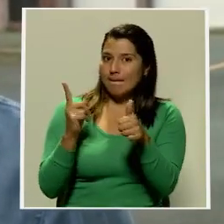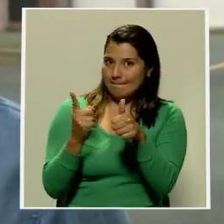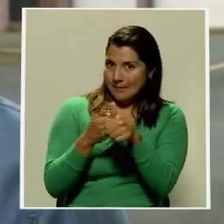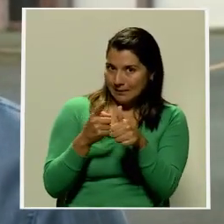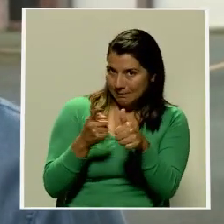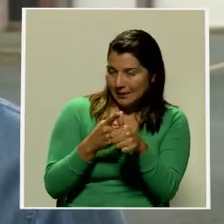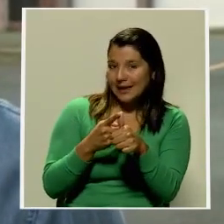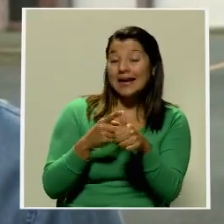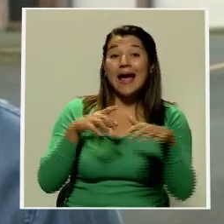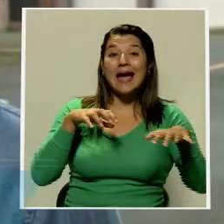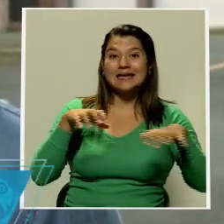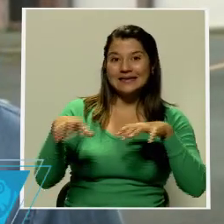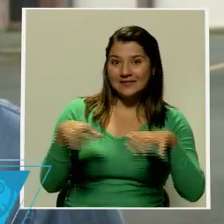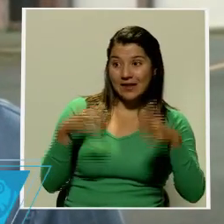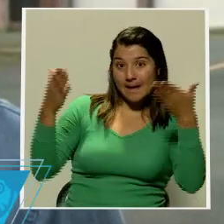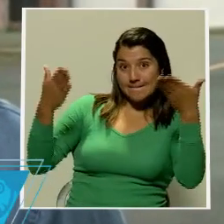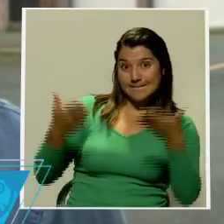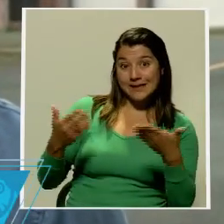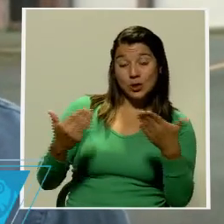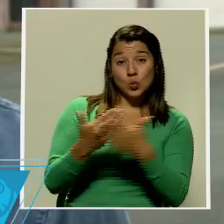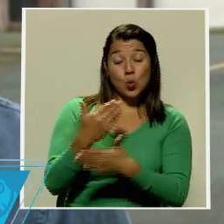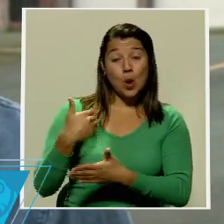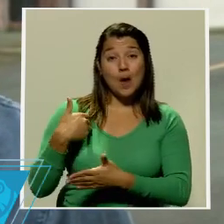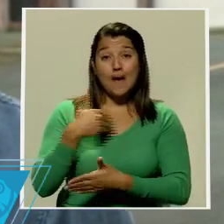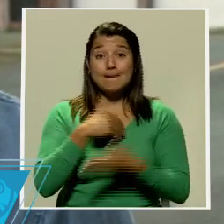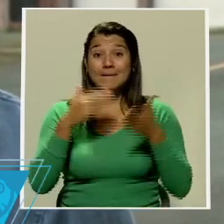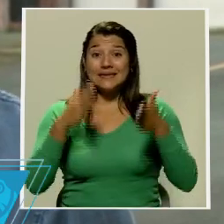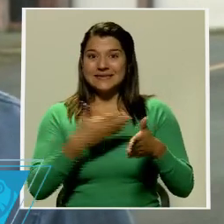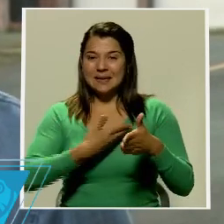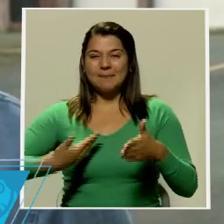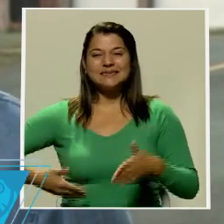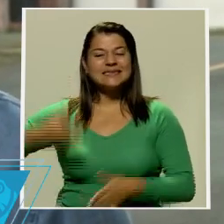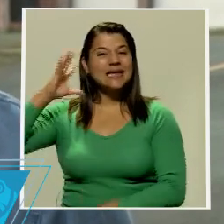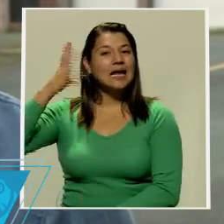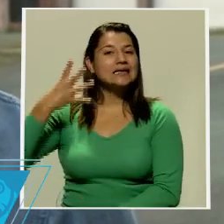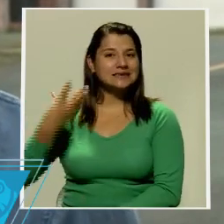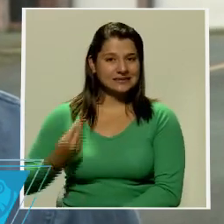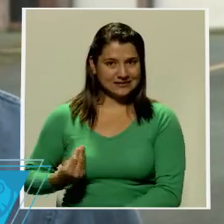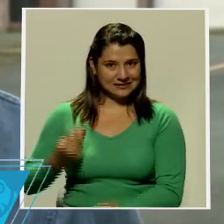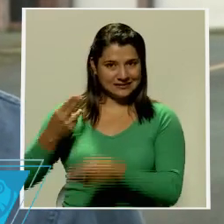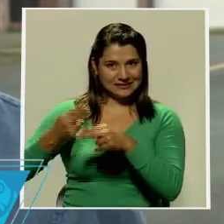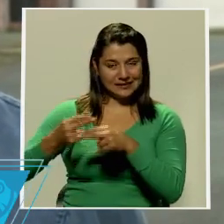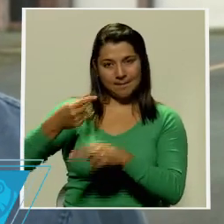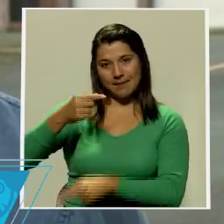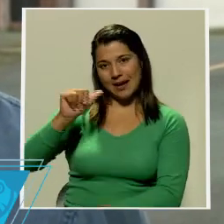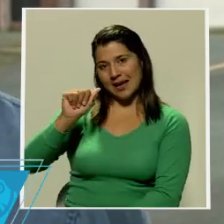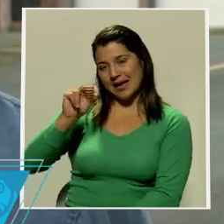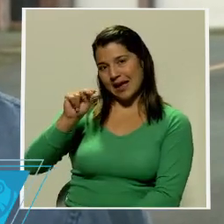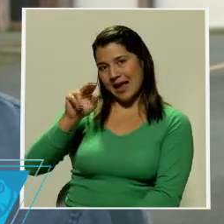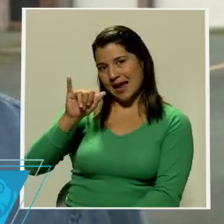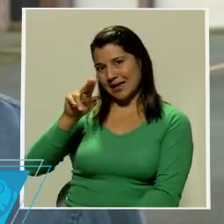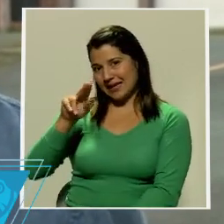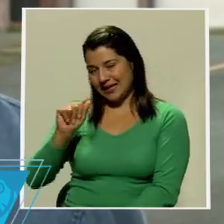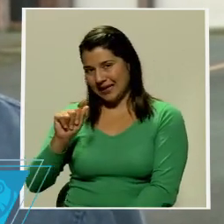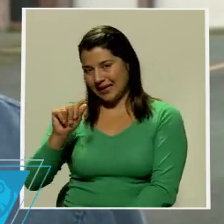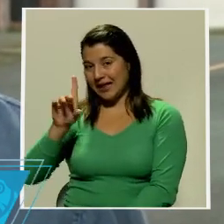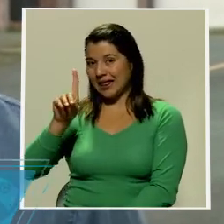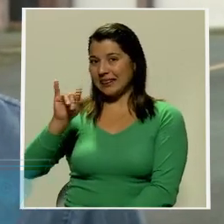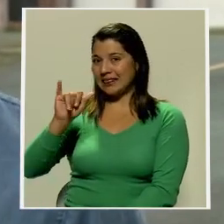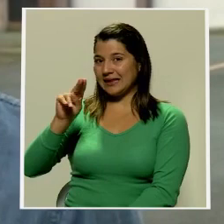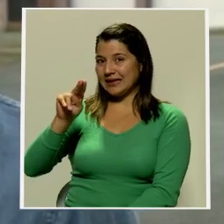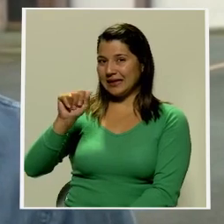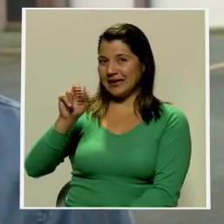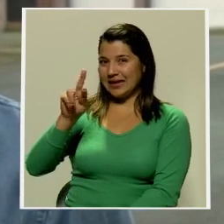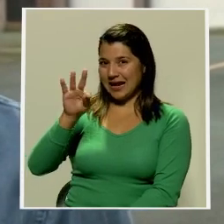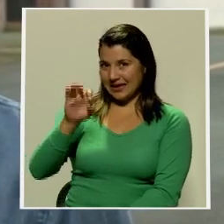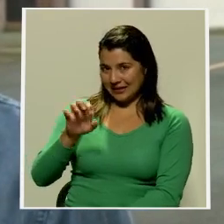actividad de la nueva ministra de la Presidencia con las jefaturas de fracción para presentar la prioridad de este periodo, de este inicio de